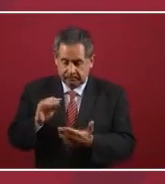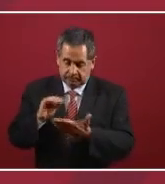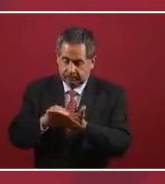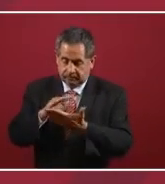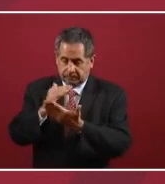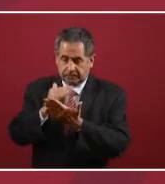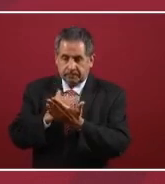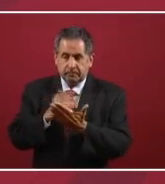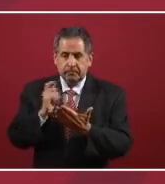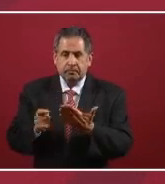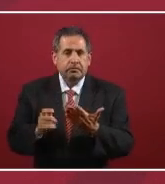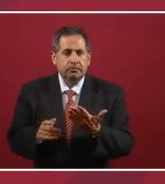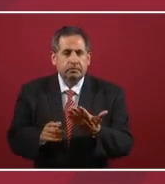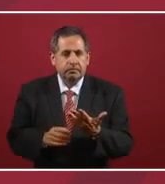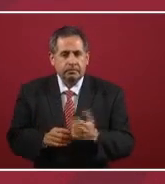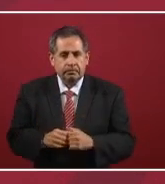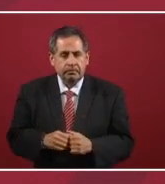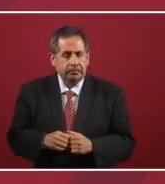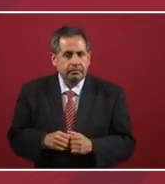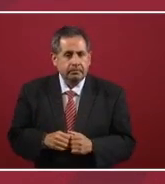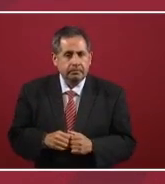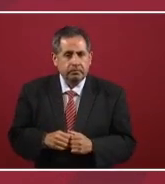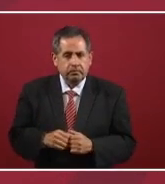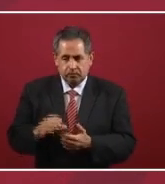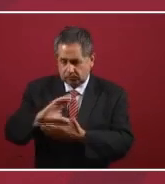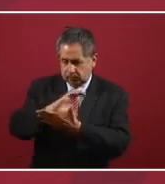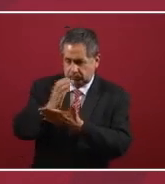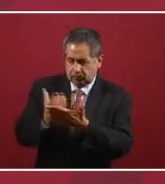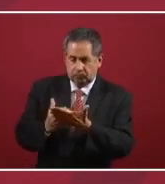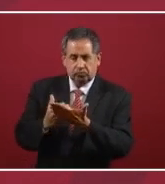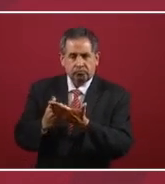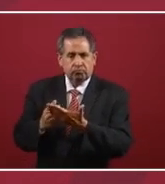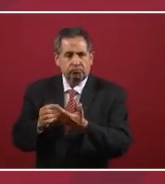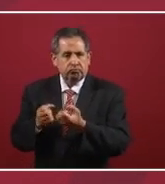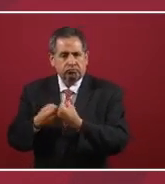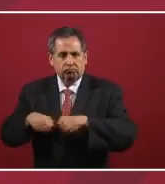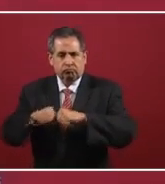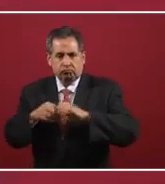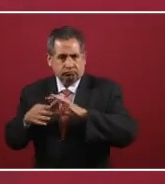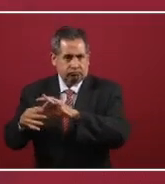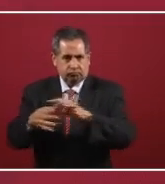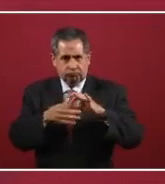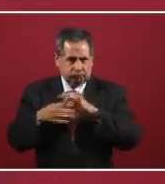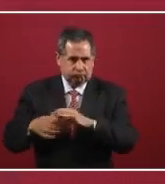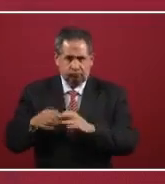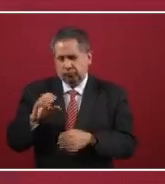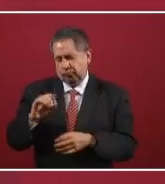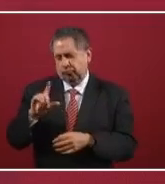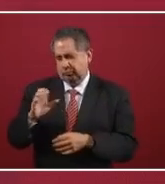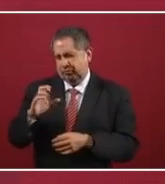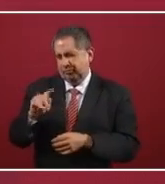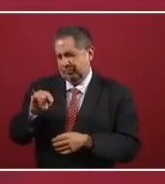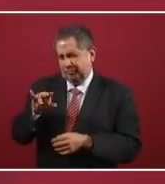establece el contrato colectivo de